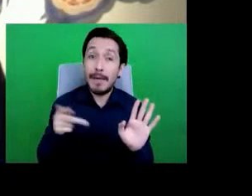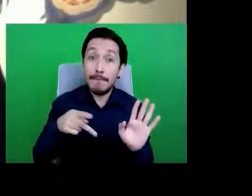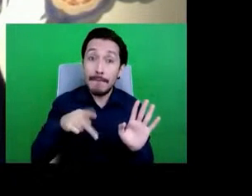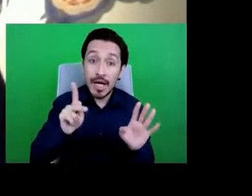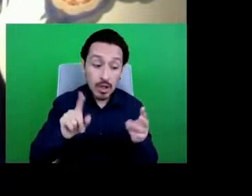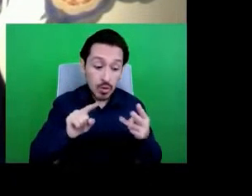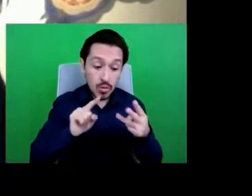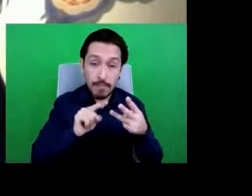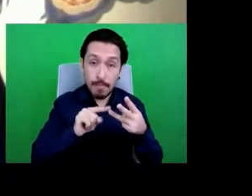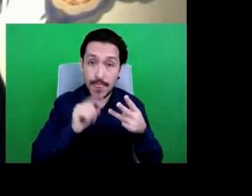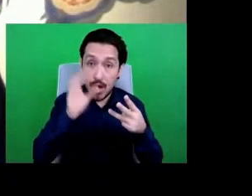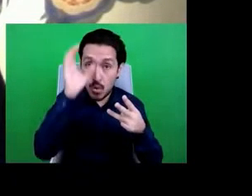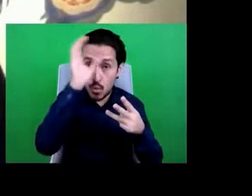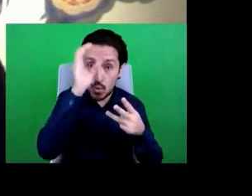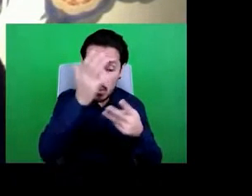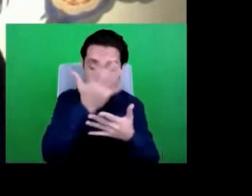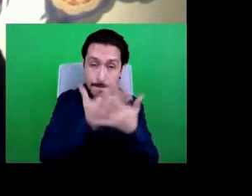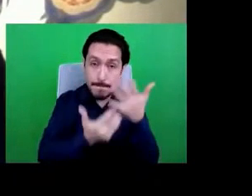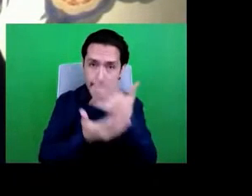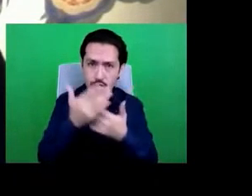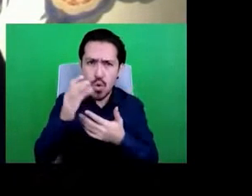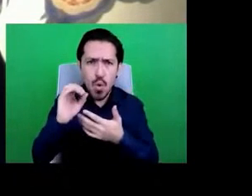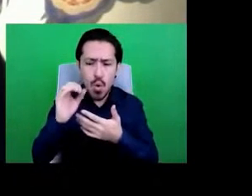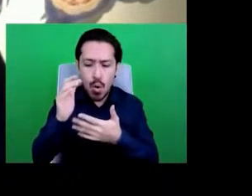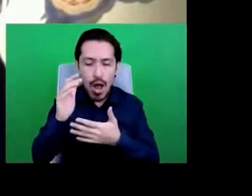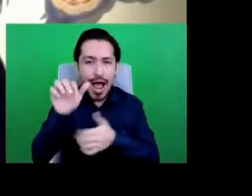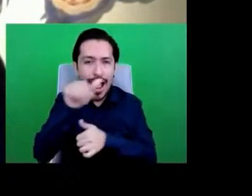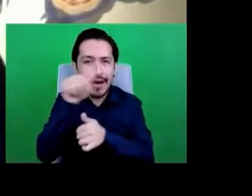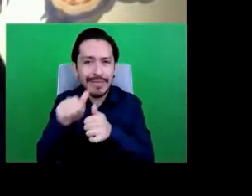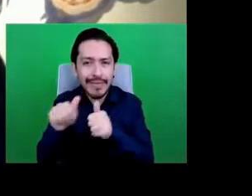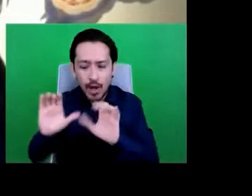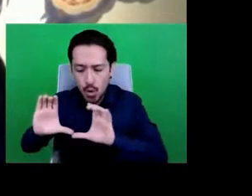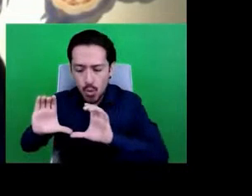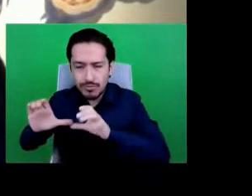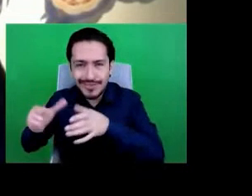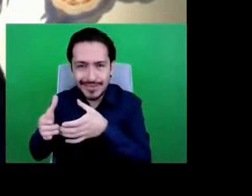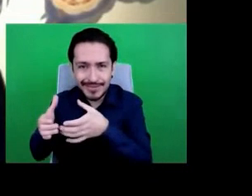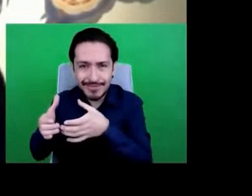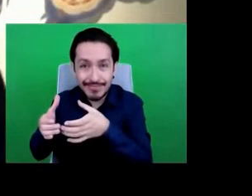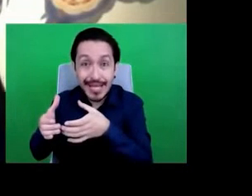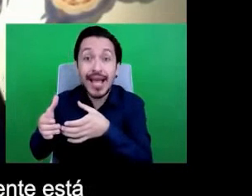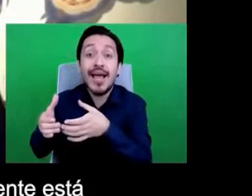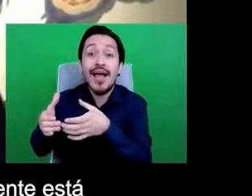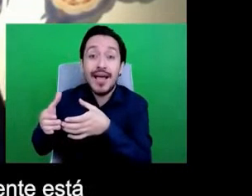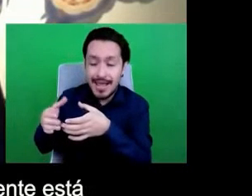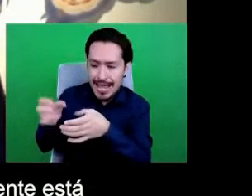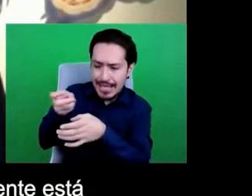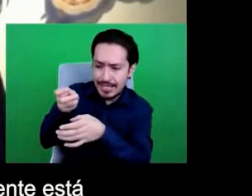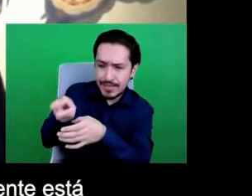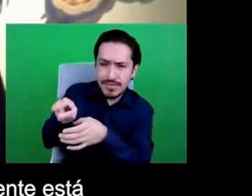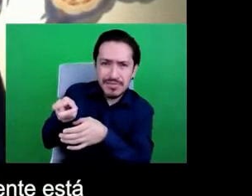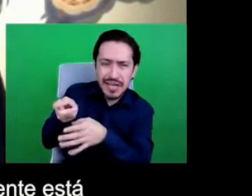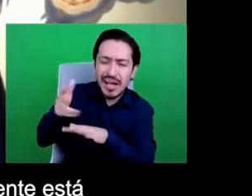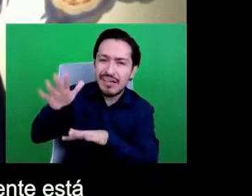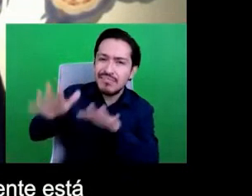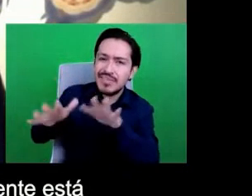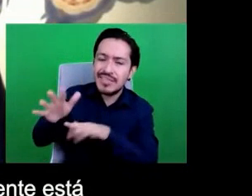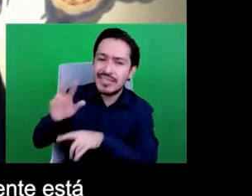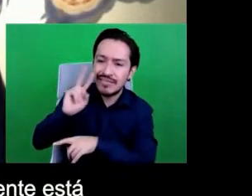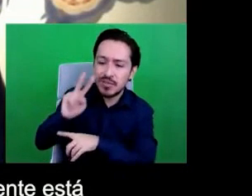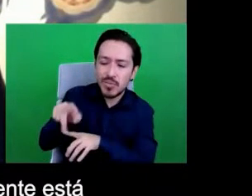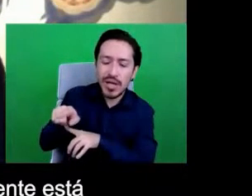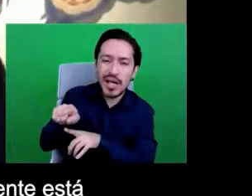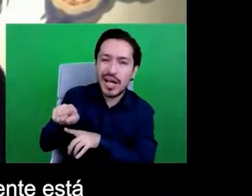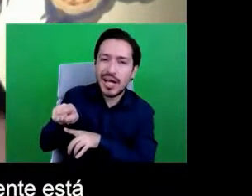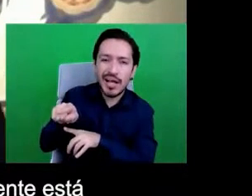arte comunitario también puede verse como algo que no es ni muy en serio